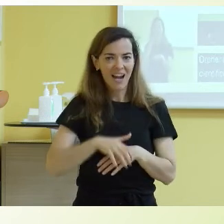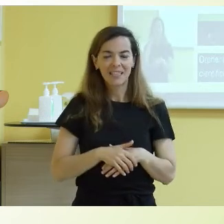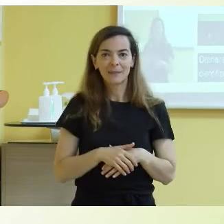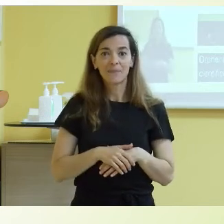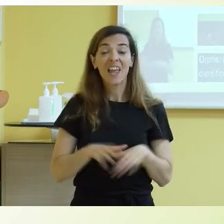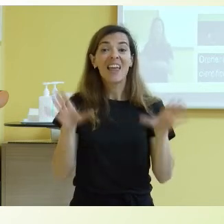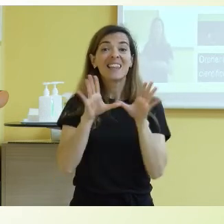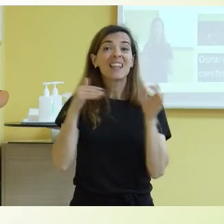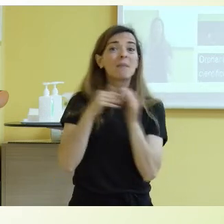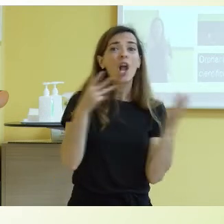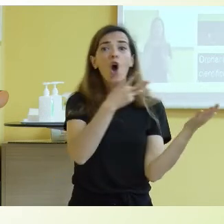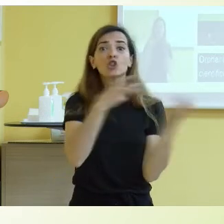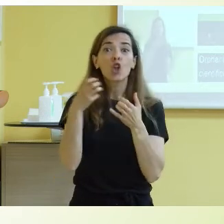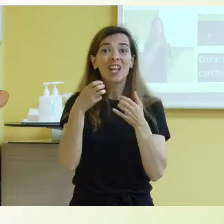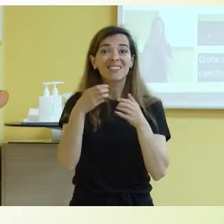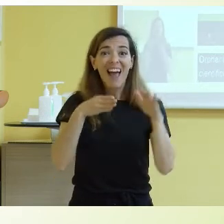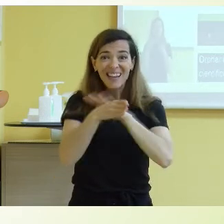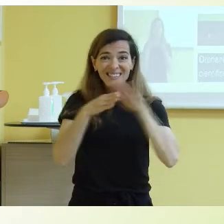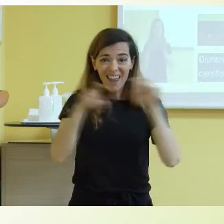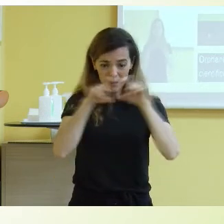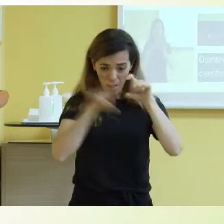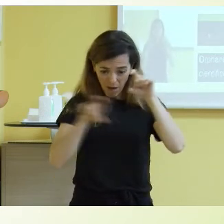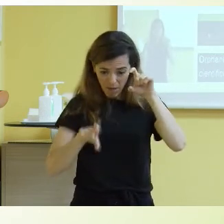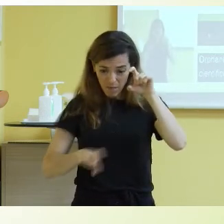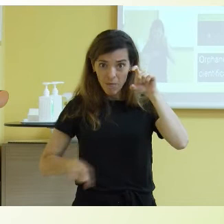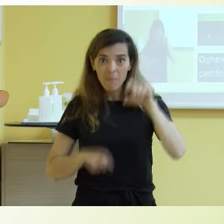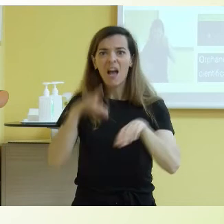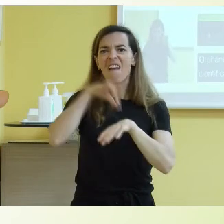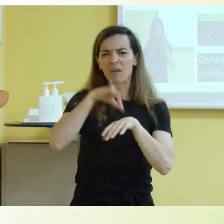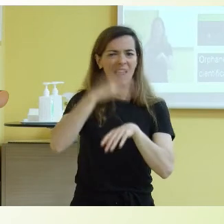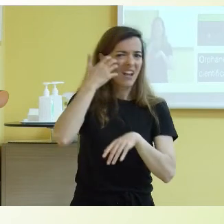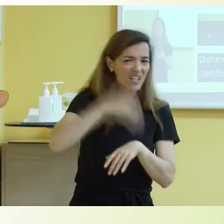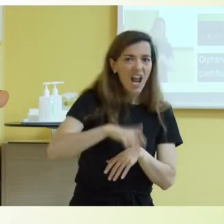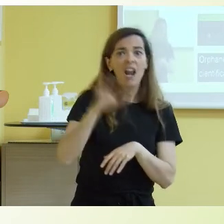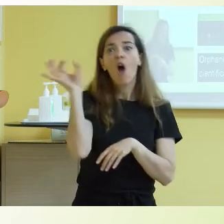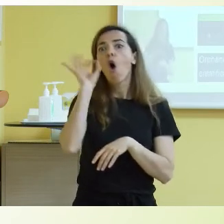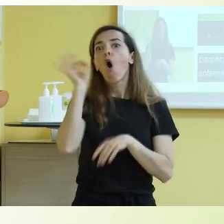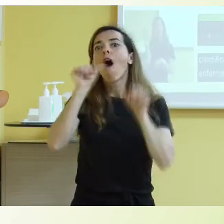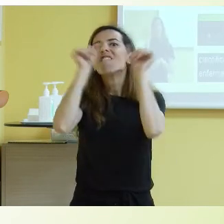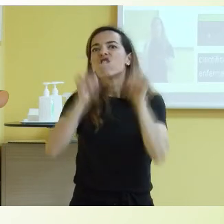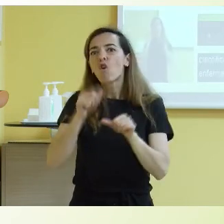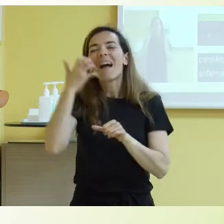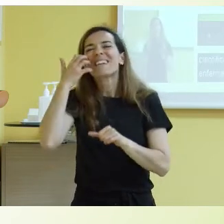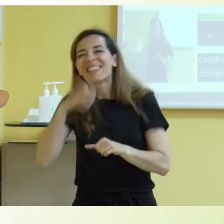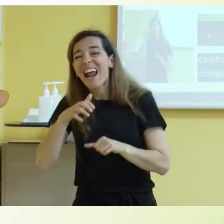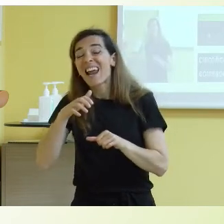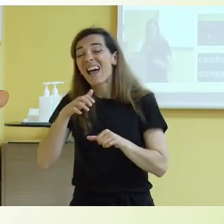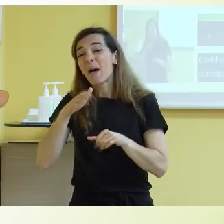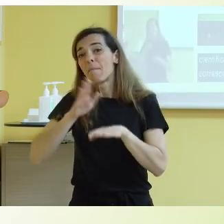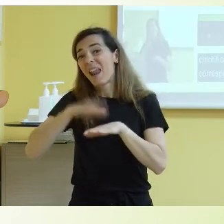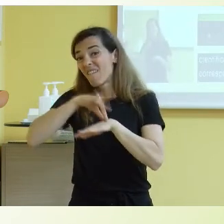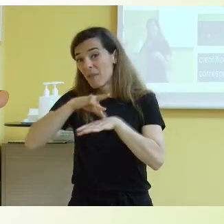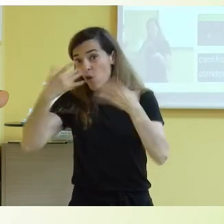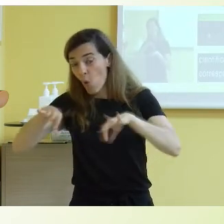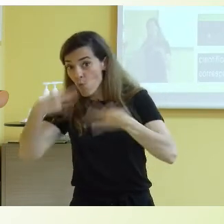de 10.800 entradas de enfermedades corresponden tanto a enfermedades raras como a formas raras de enfermedades comunes y a